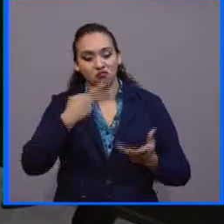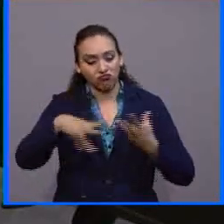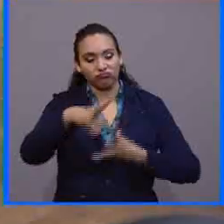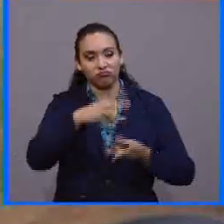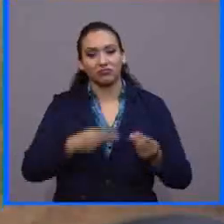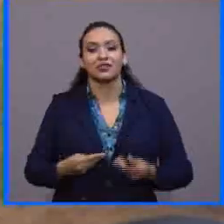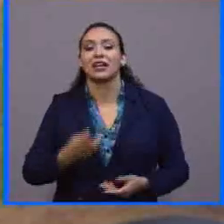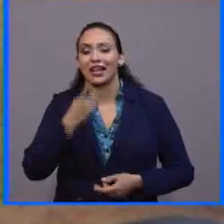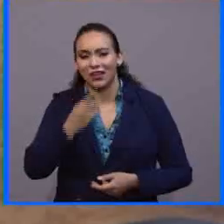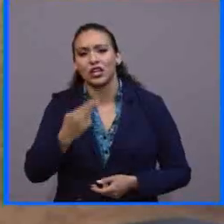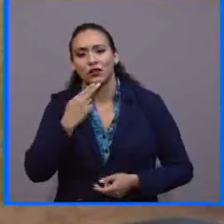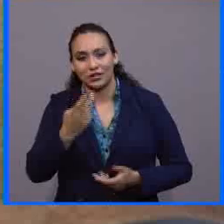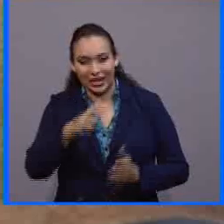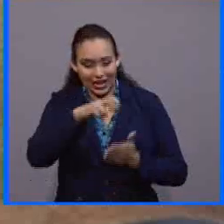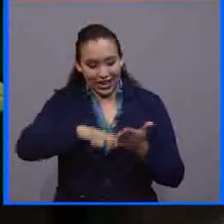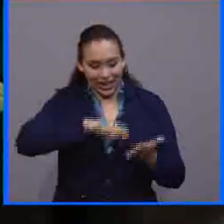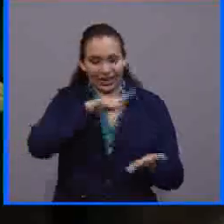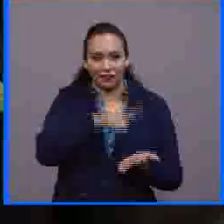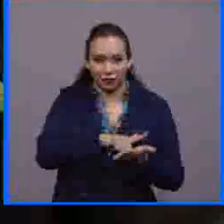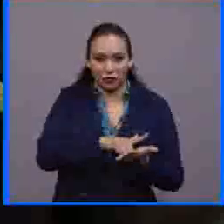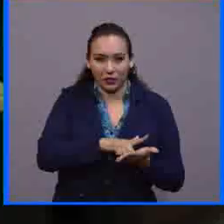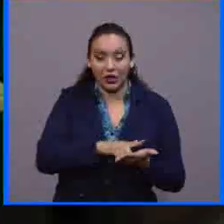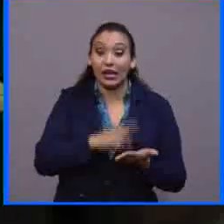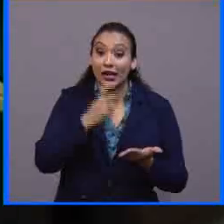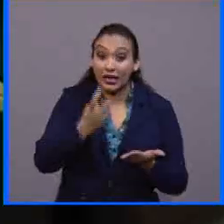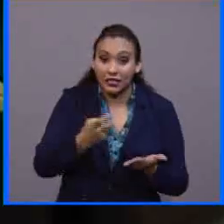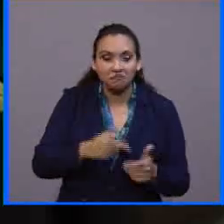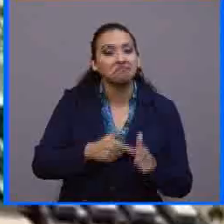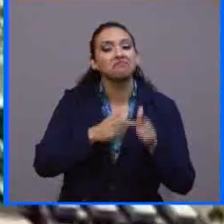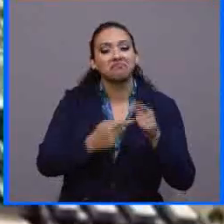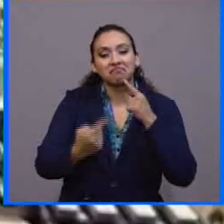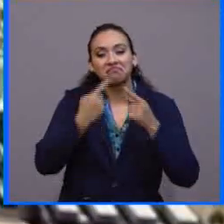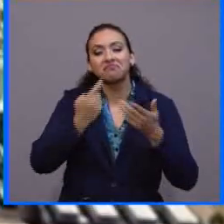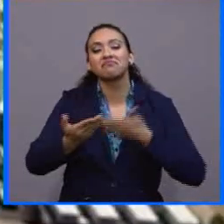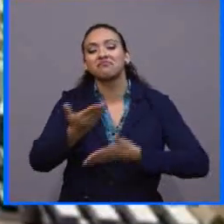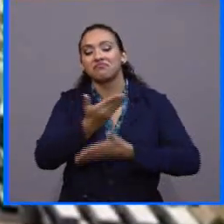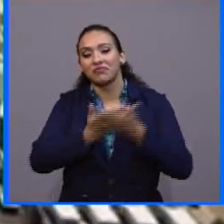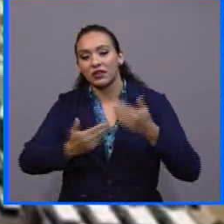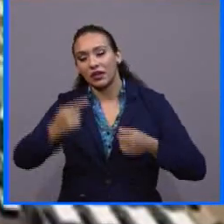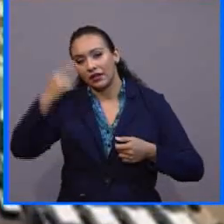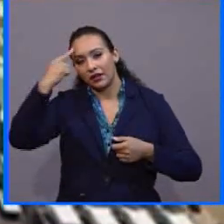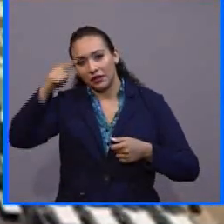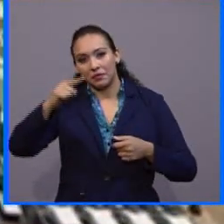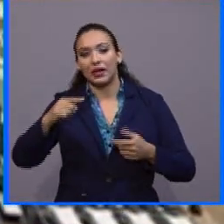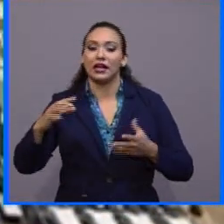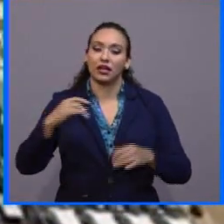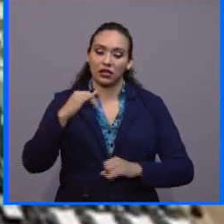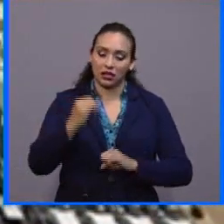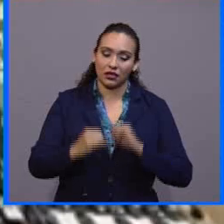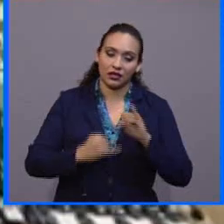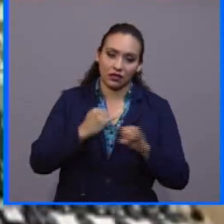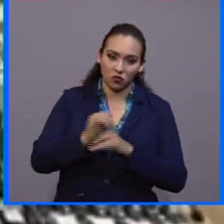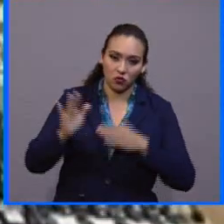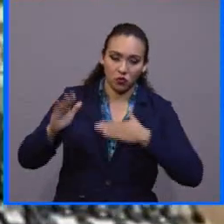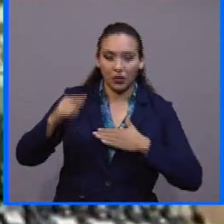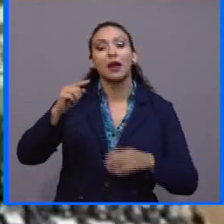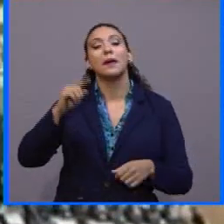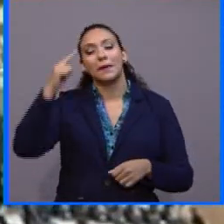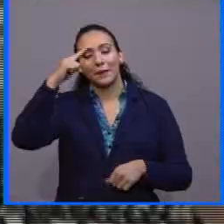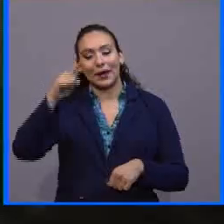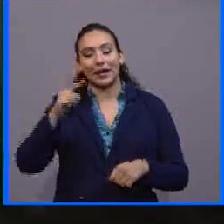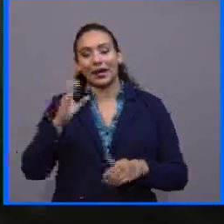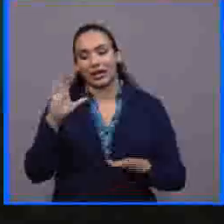la implementación de la reforma judicial continúe el diálogo en torno a los compromisos internacionales de México sobre el